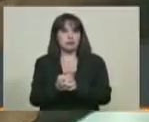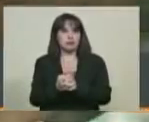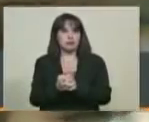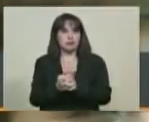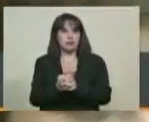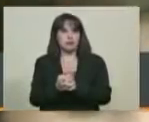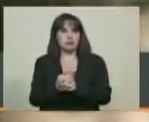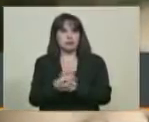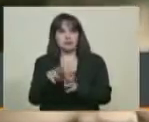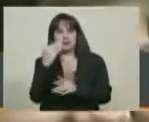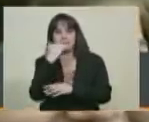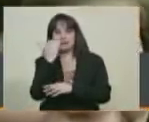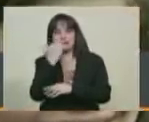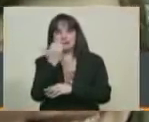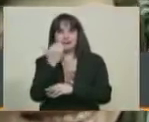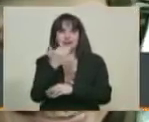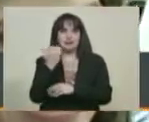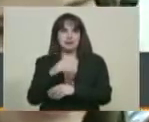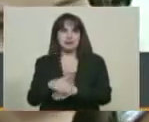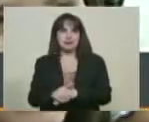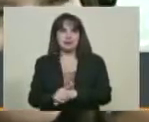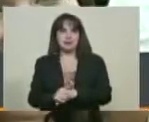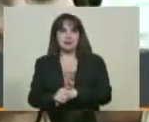Y a reír.